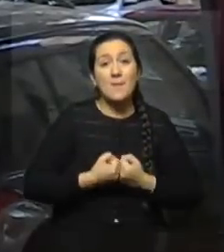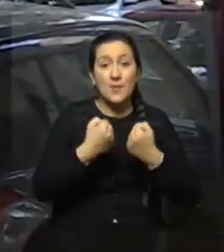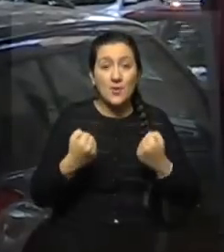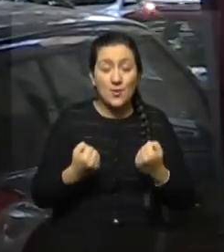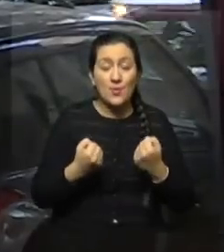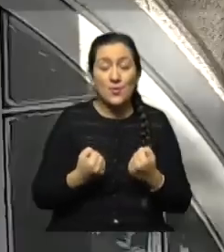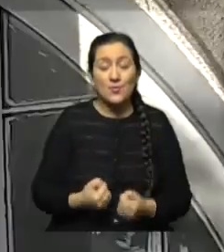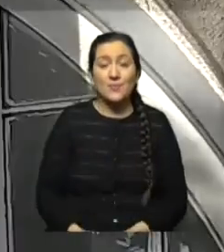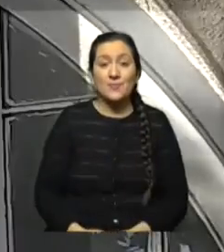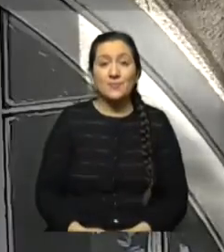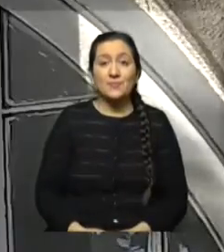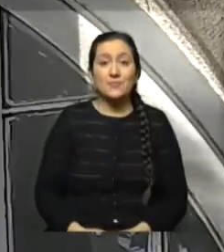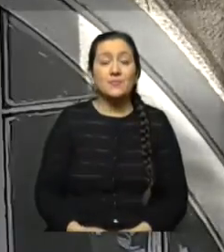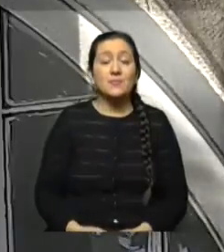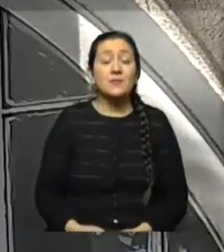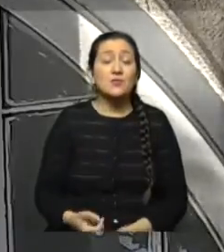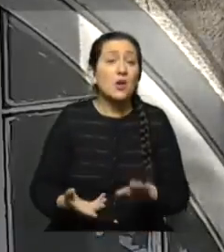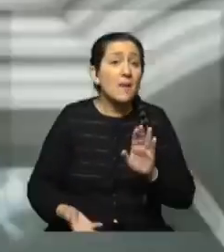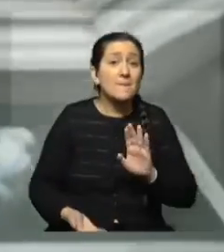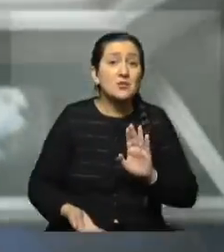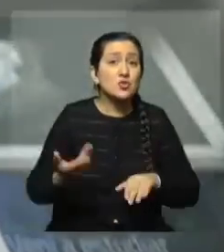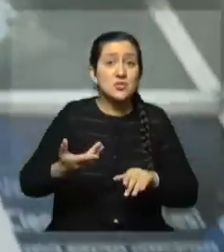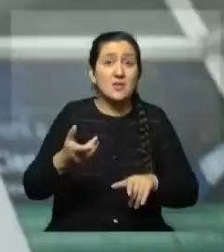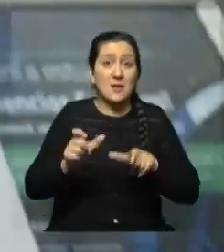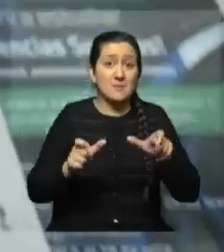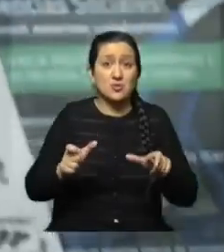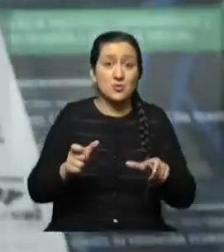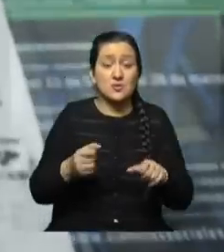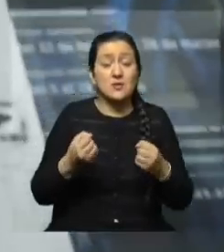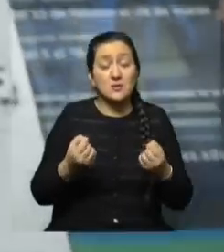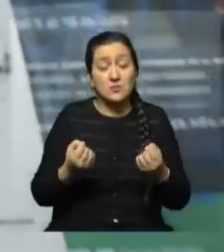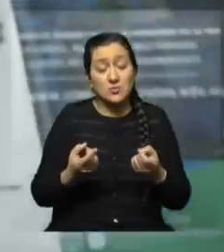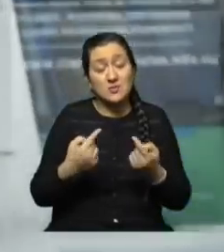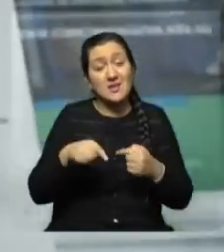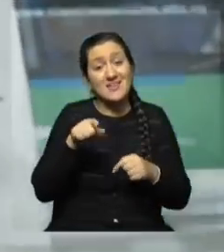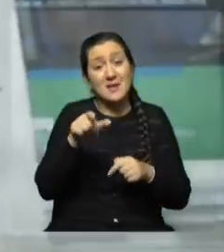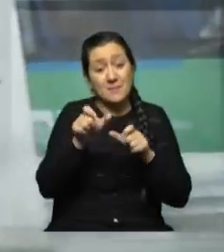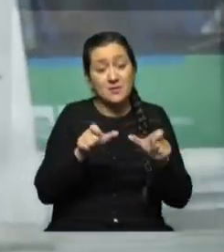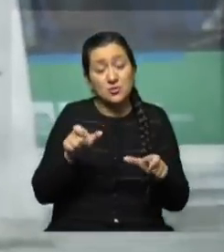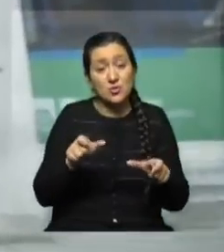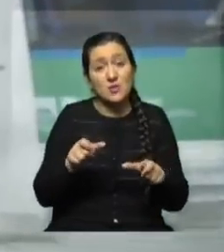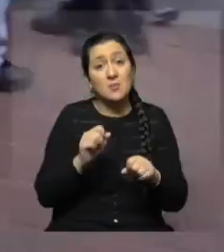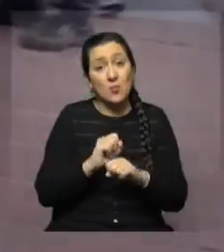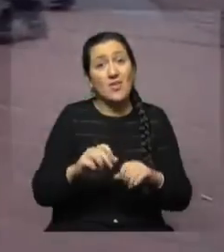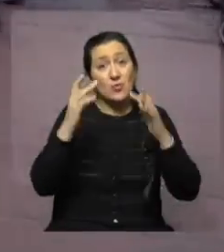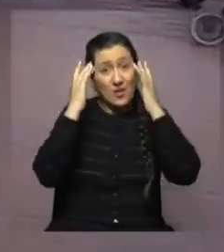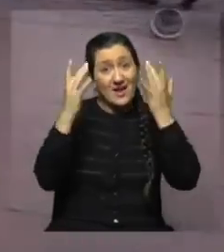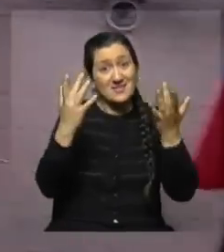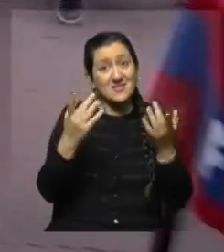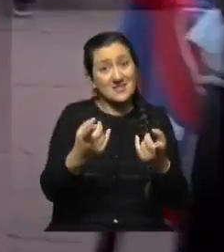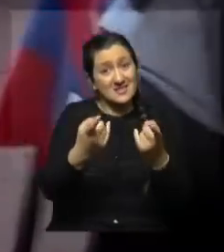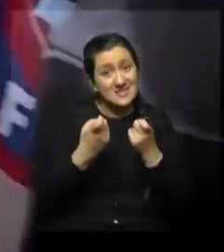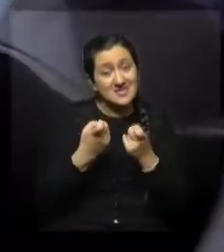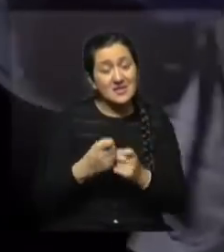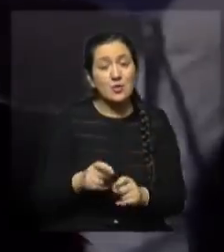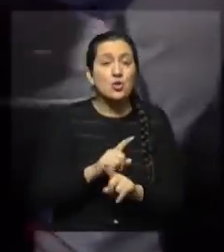que dé lugar a las grandes mayorías de nuestra población descansa sobre las posibilidades de que esta población pueda pueda educarse y no solamente